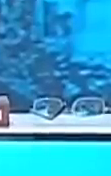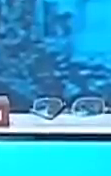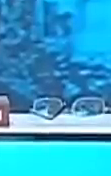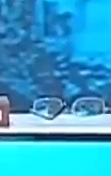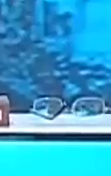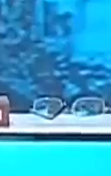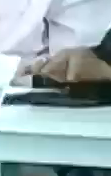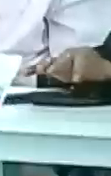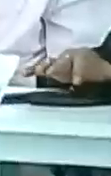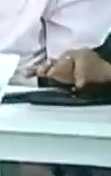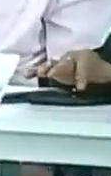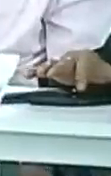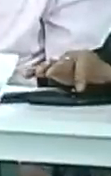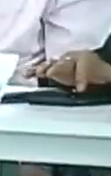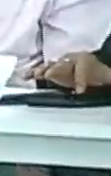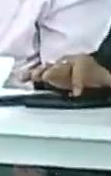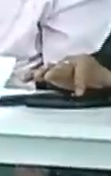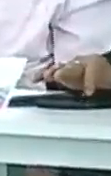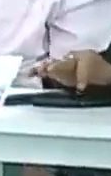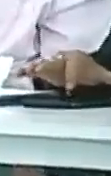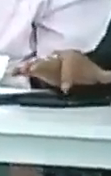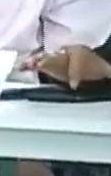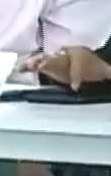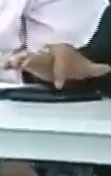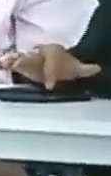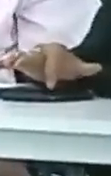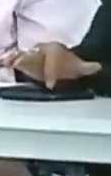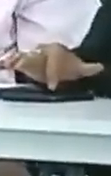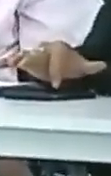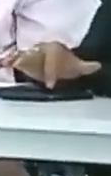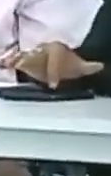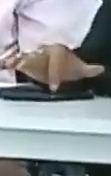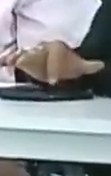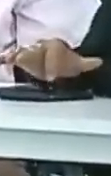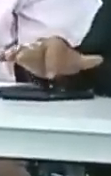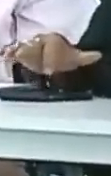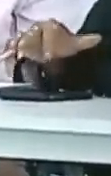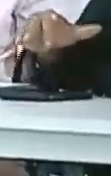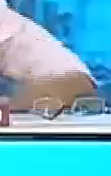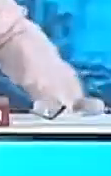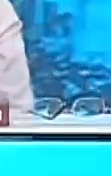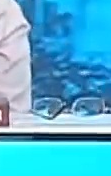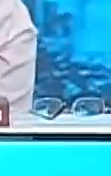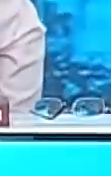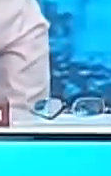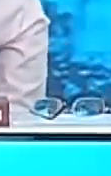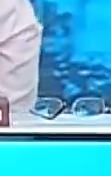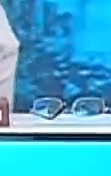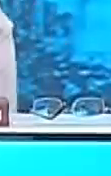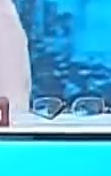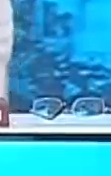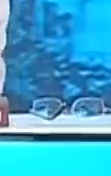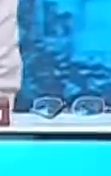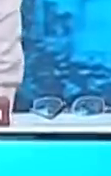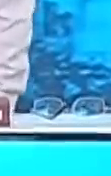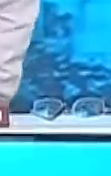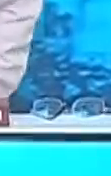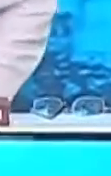ambición entre ellos. Por eso entre ellos mismos, mira, entre ellos mismos fracasan, fracasa uno, fracasa el